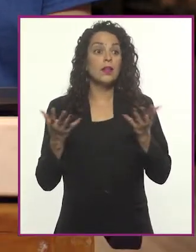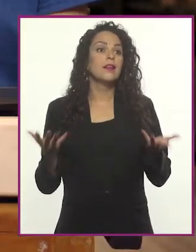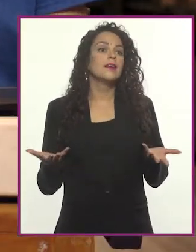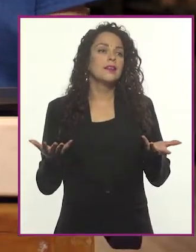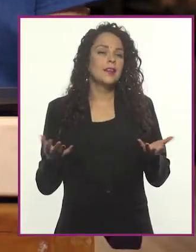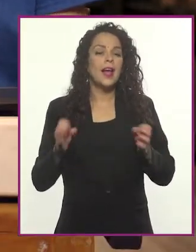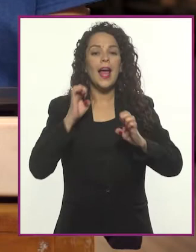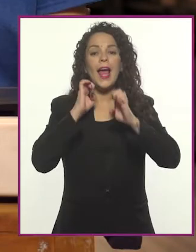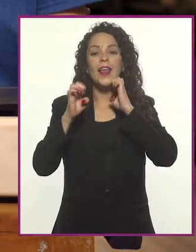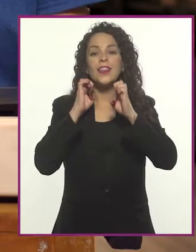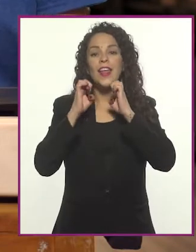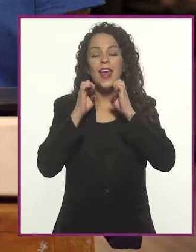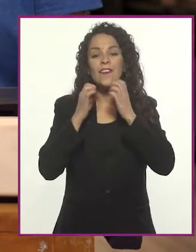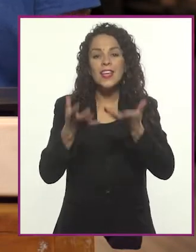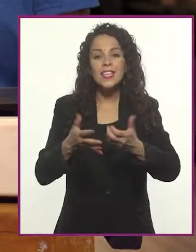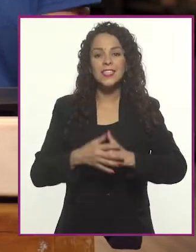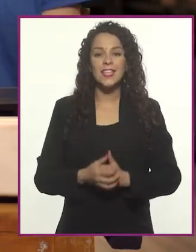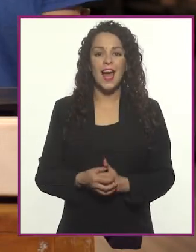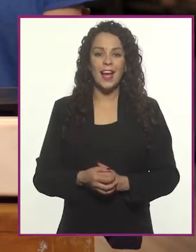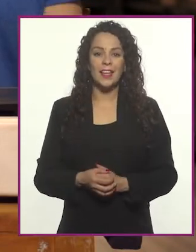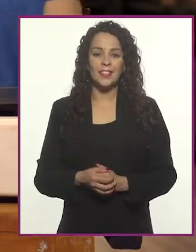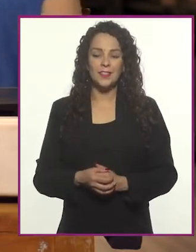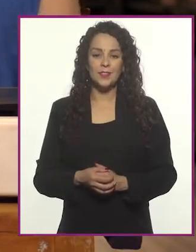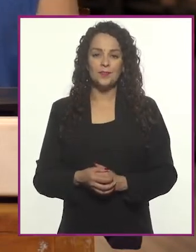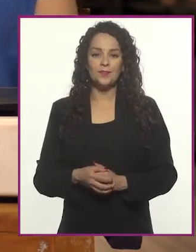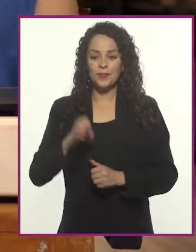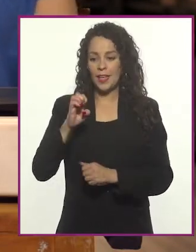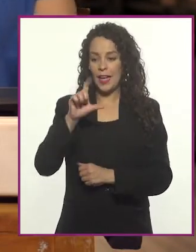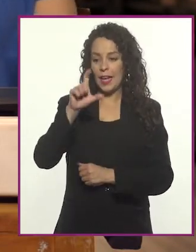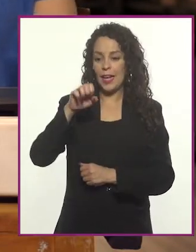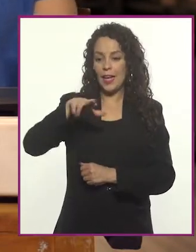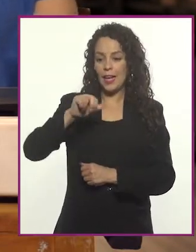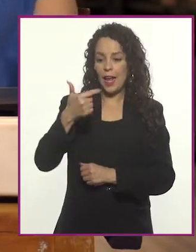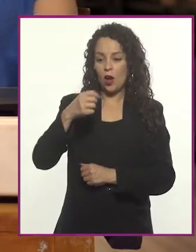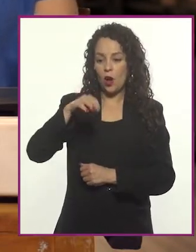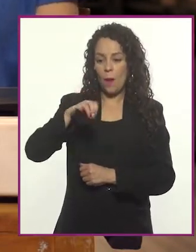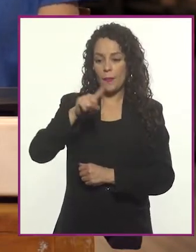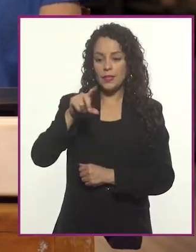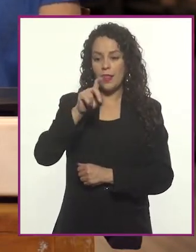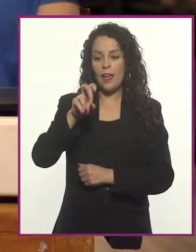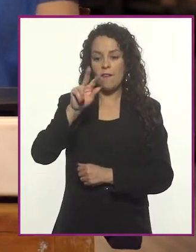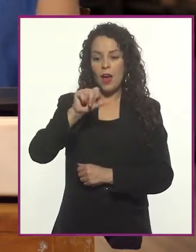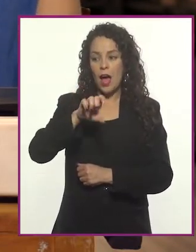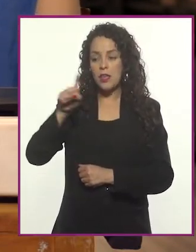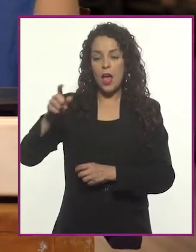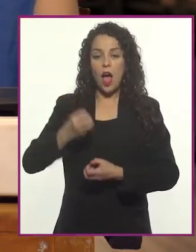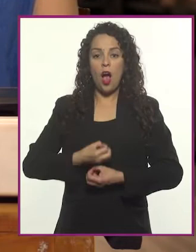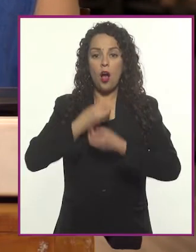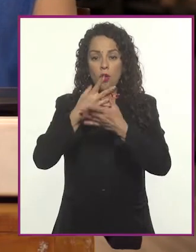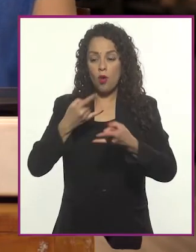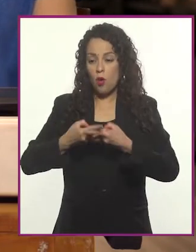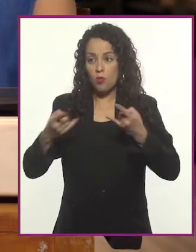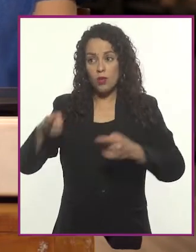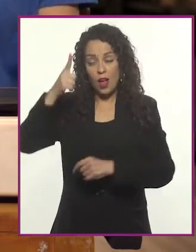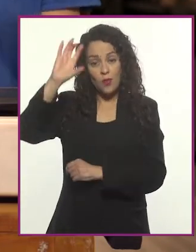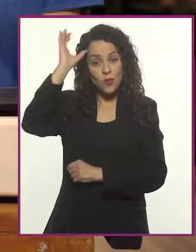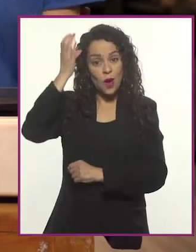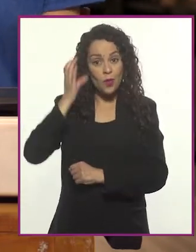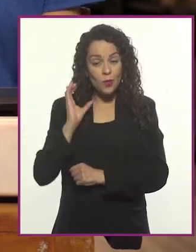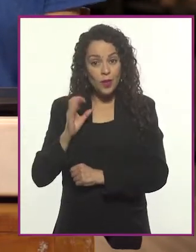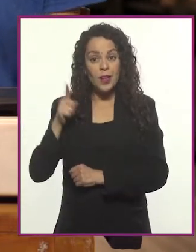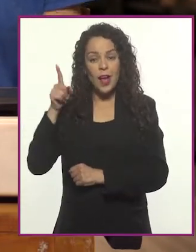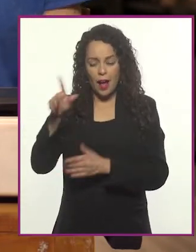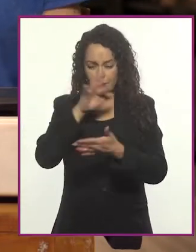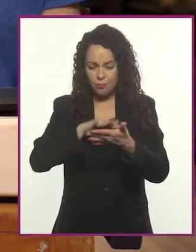¡La entrevista! Elena Gómez de Valle, ensayista, poeta y cuentista coahuilense.